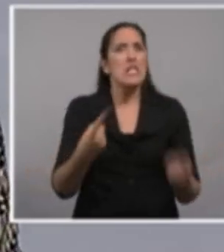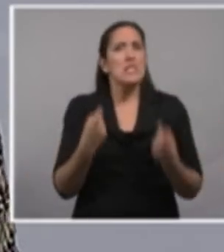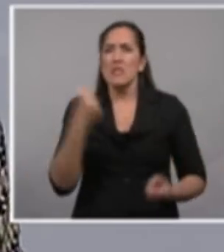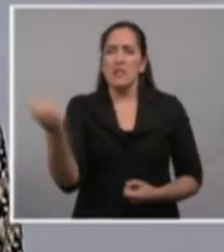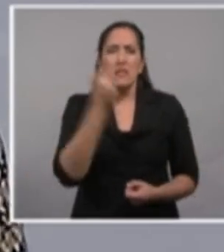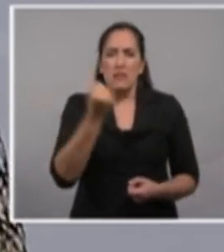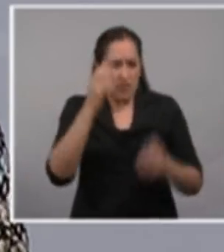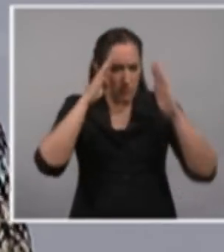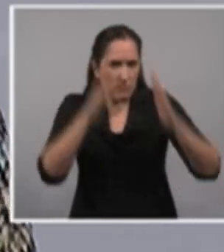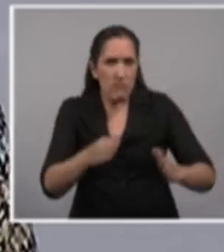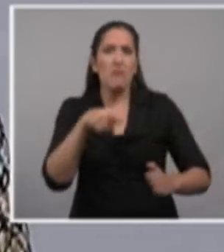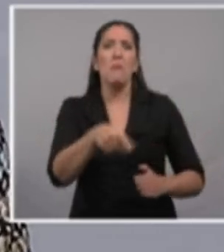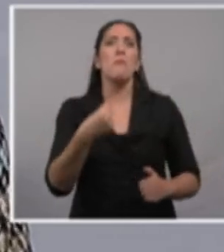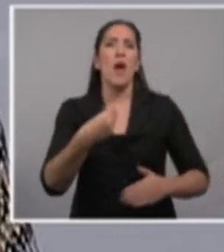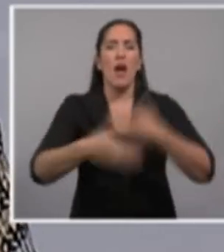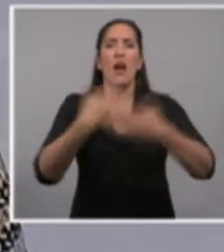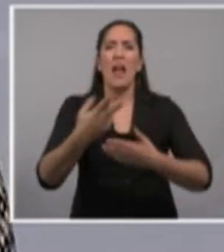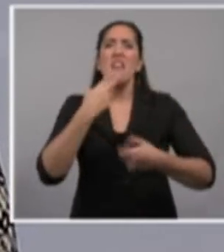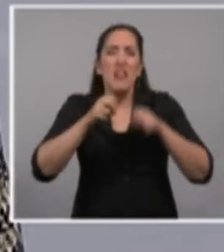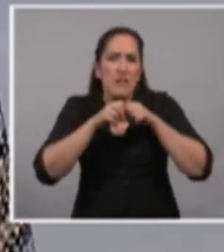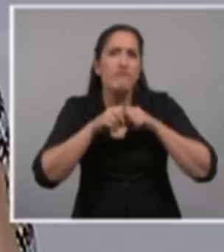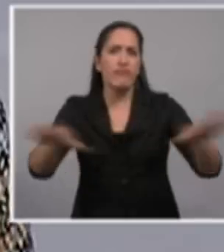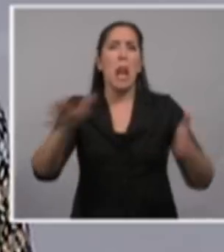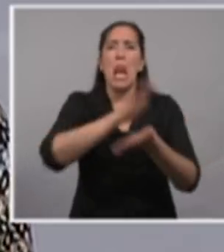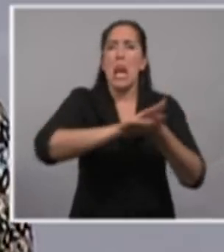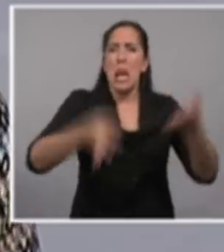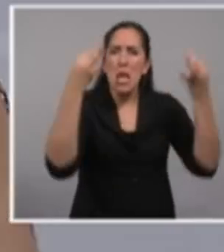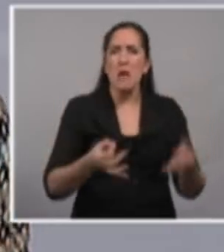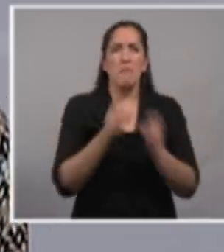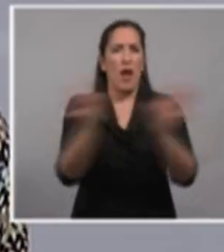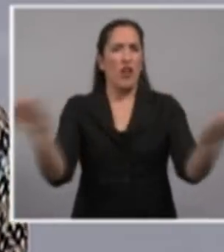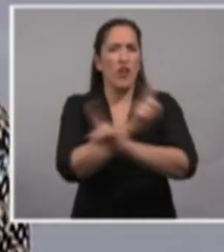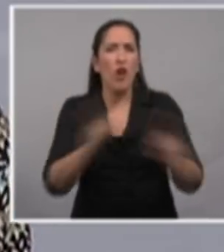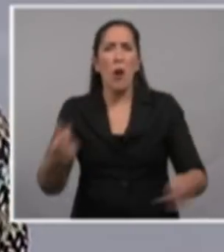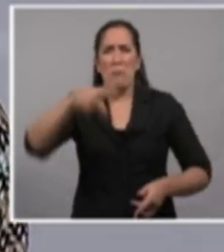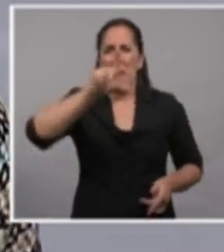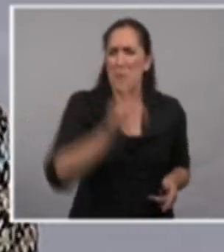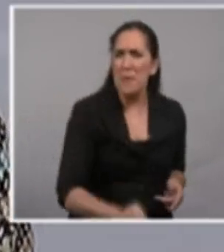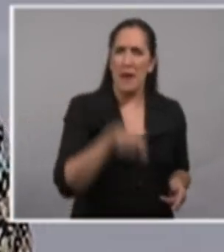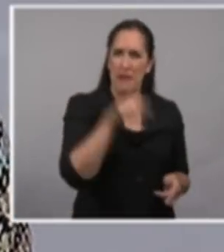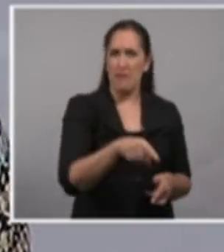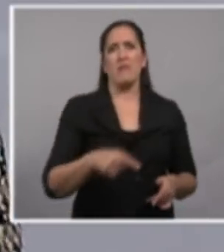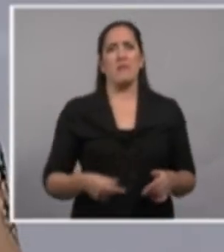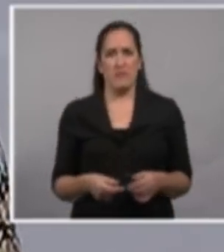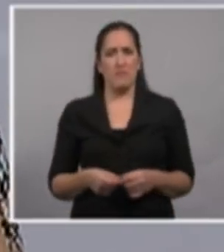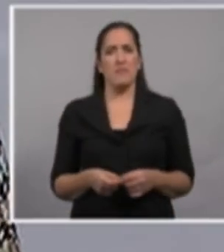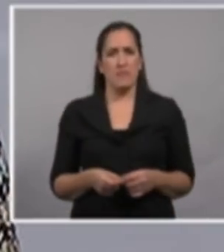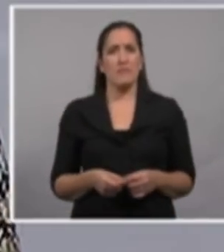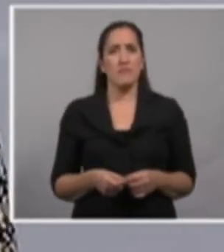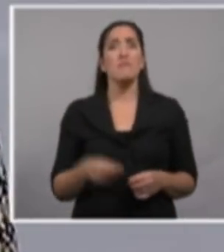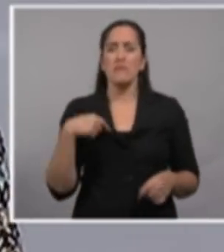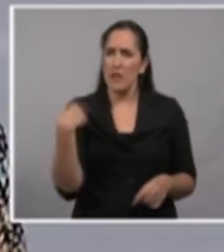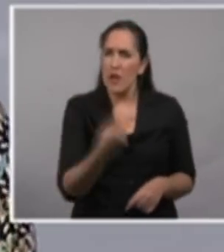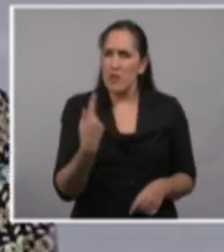nuclear en nuestra matriz energética, energía limpia, no contaminante, más barata también, y en la cual